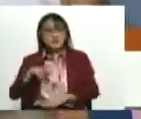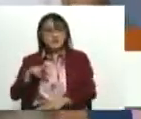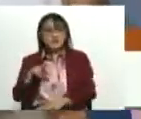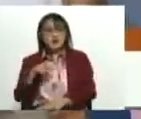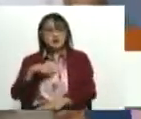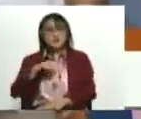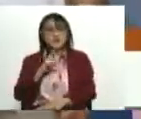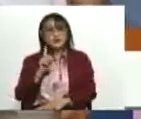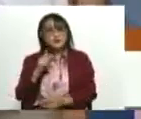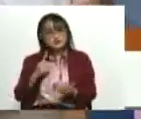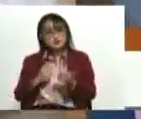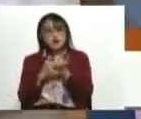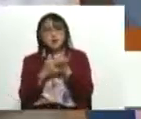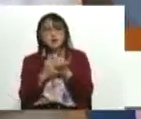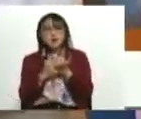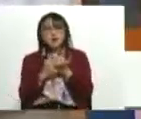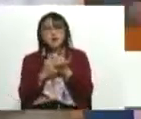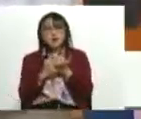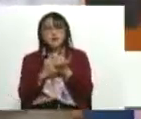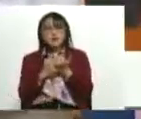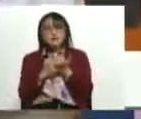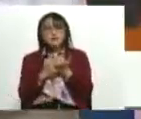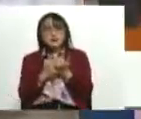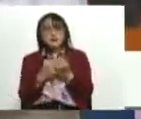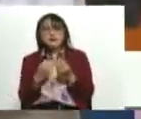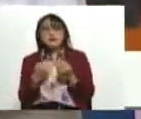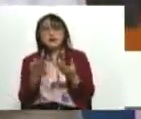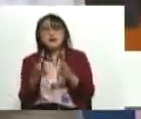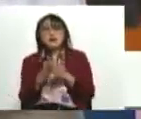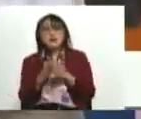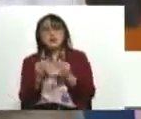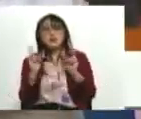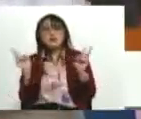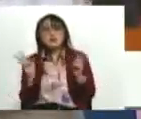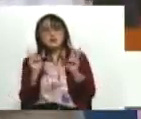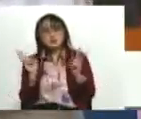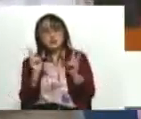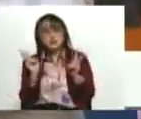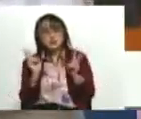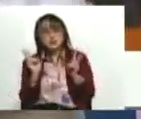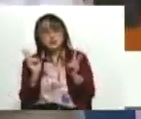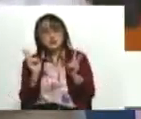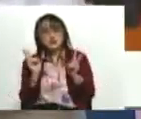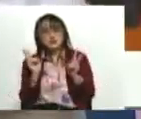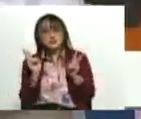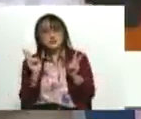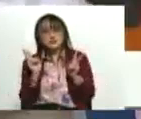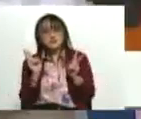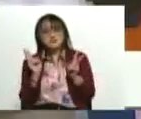tenemos que sumar, sumar, sumar, sumar para garantizar todas las victorias que tengamos que alcanzar.